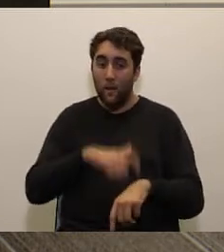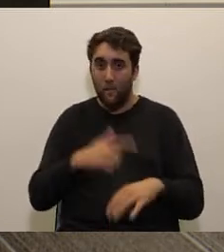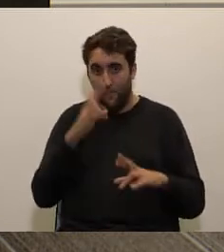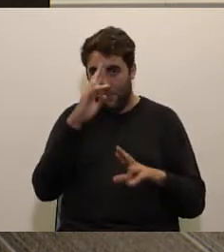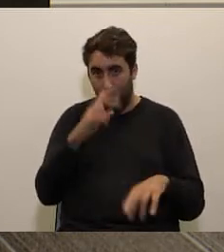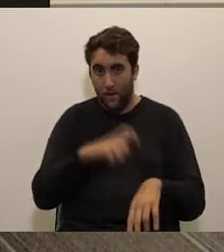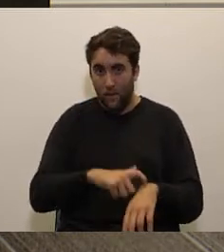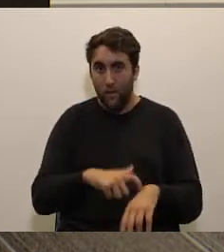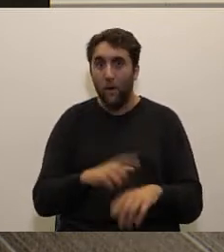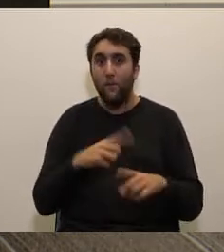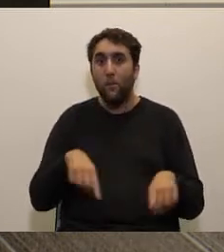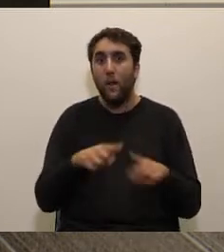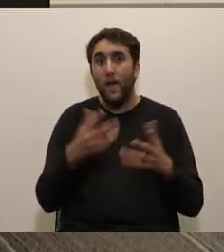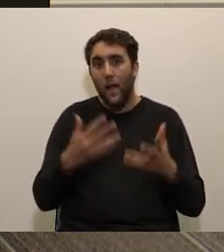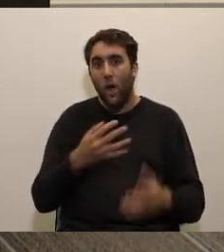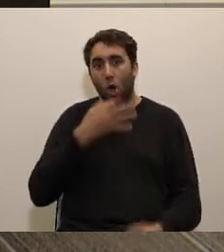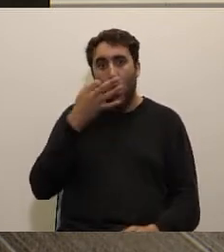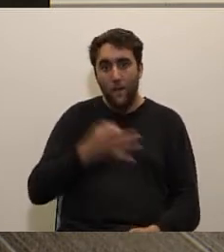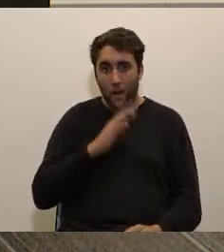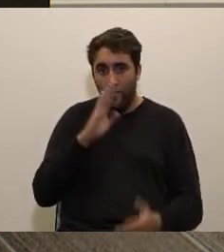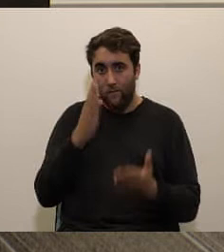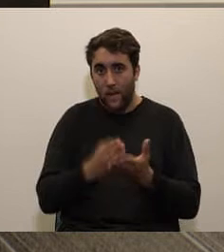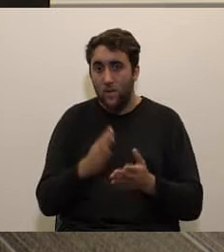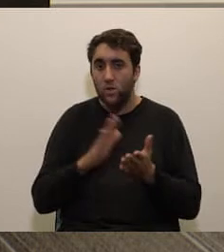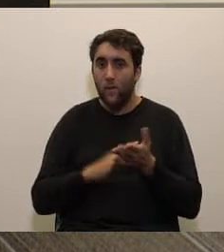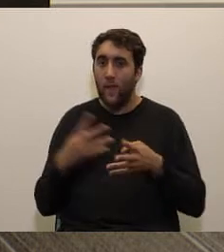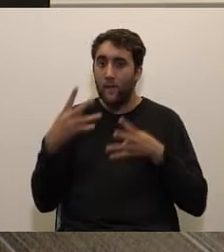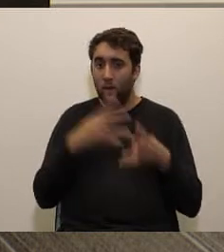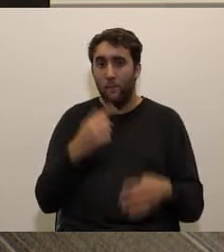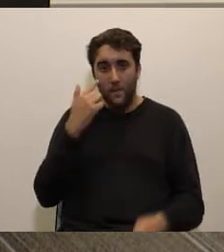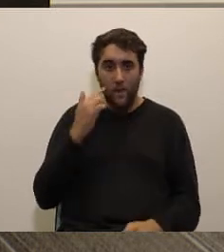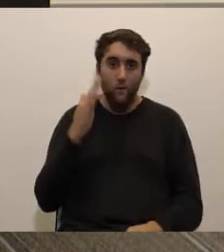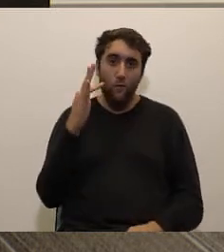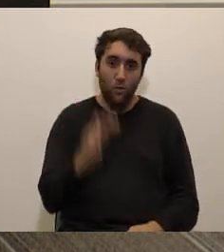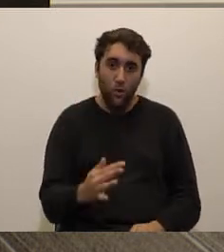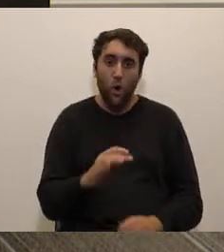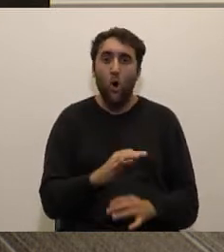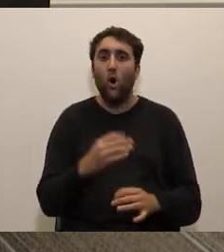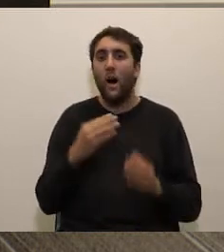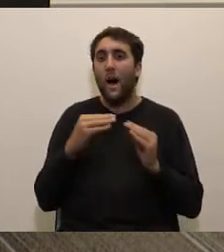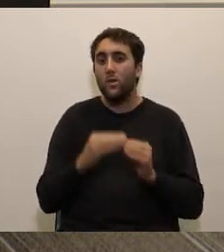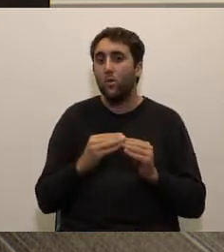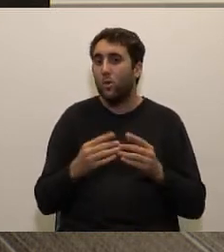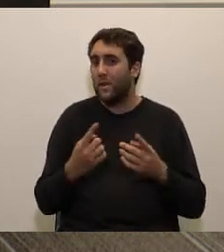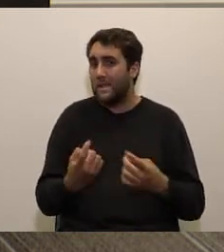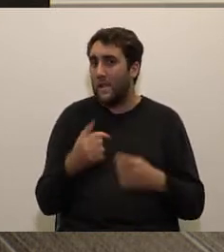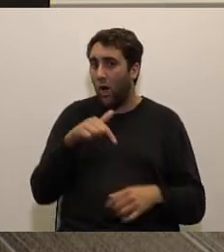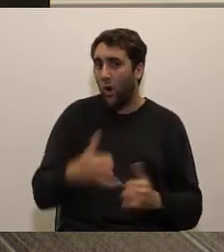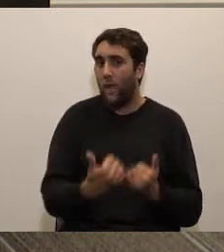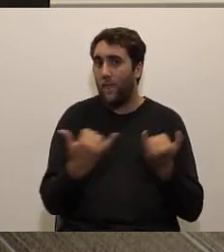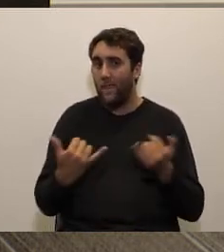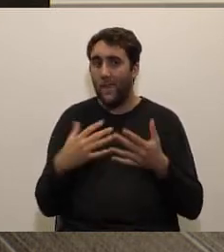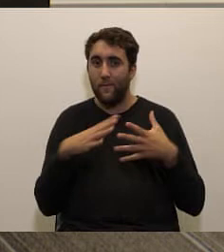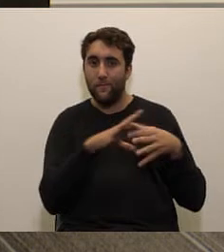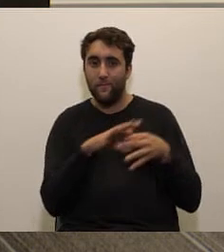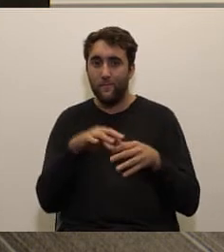tiempo, queríamos, nada, si ustedes quieren hacer algún comentario sobre los desafíos que tienen a futuro o algún asunto que les parezca imprescindible en torno a esta